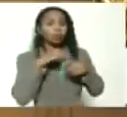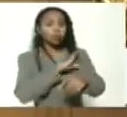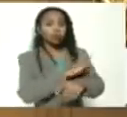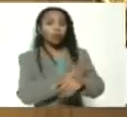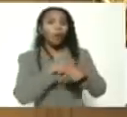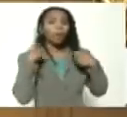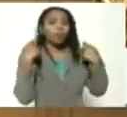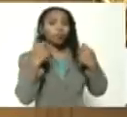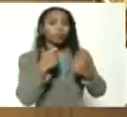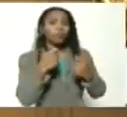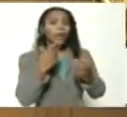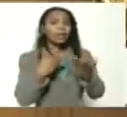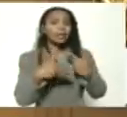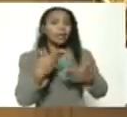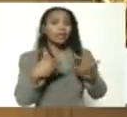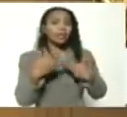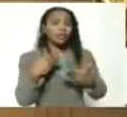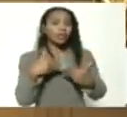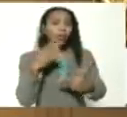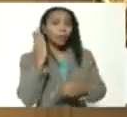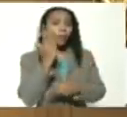servicio penitenciario.